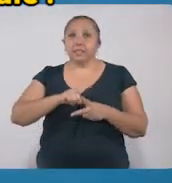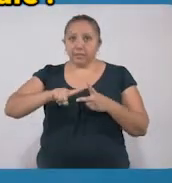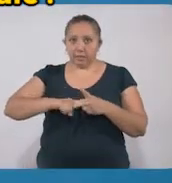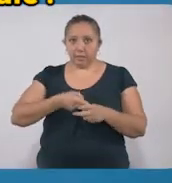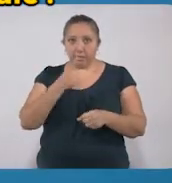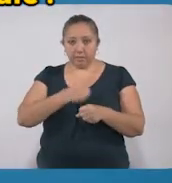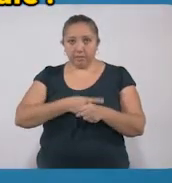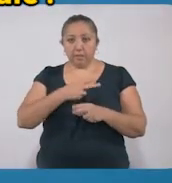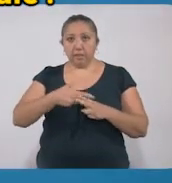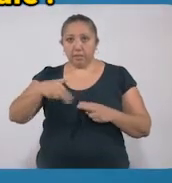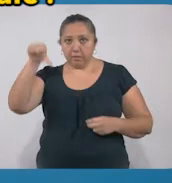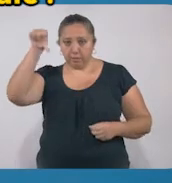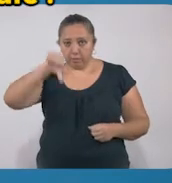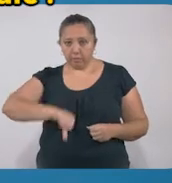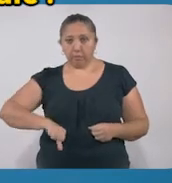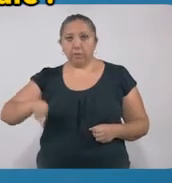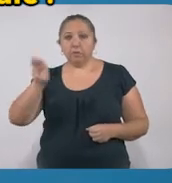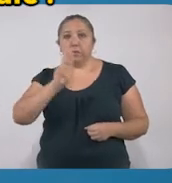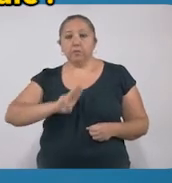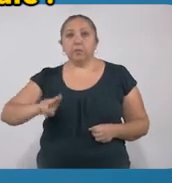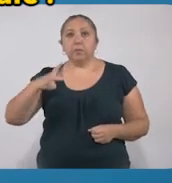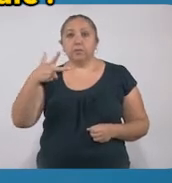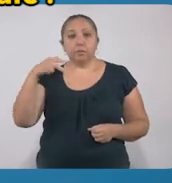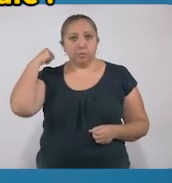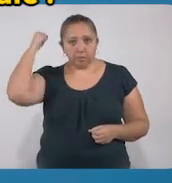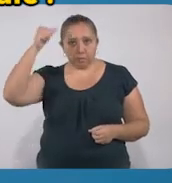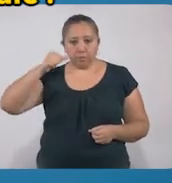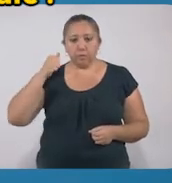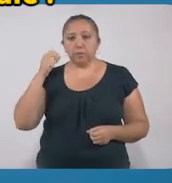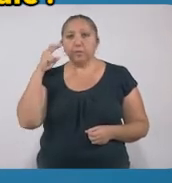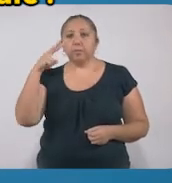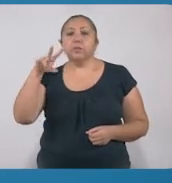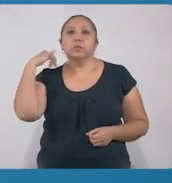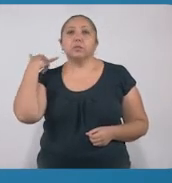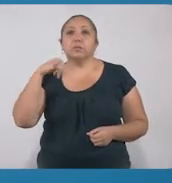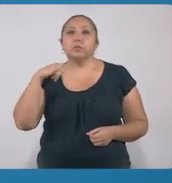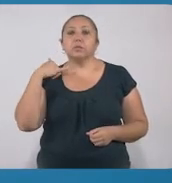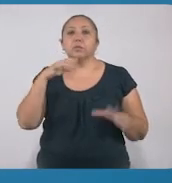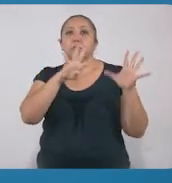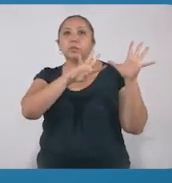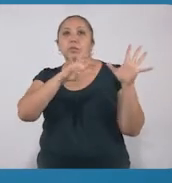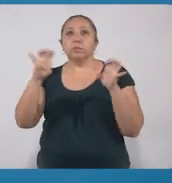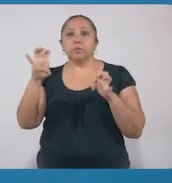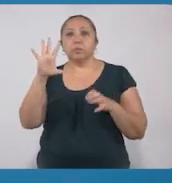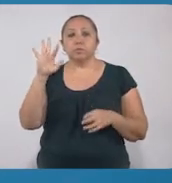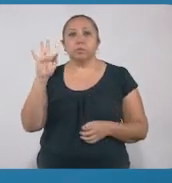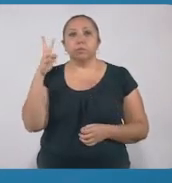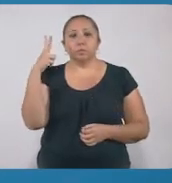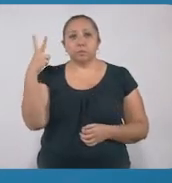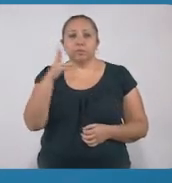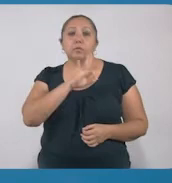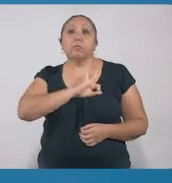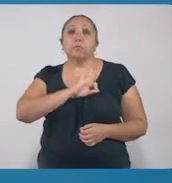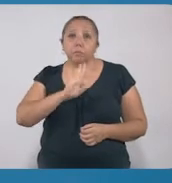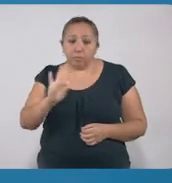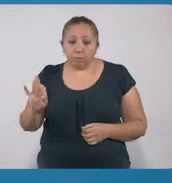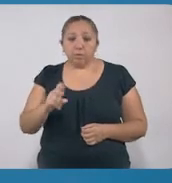la contingencia y hasta el día de hoy, miércoles 8 de abril, se han detectado en Yucatán 942 casos